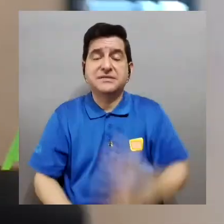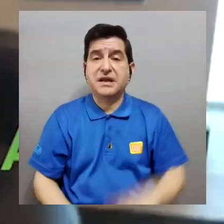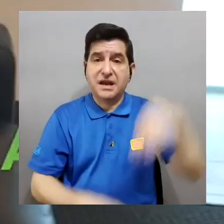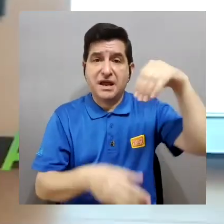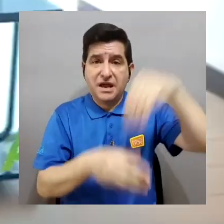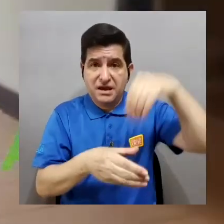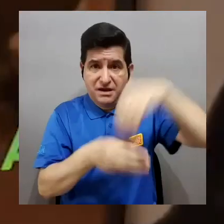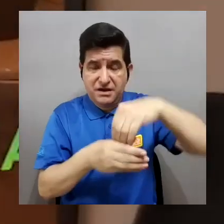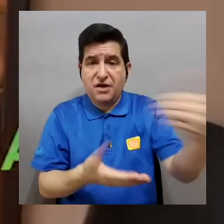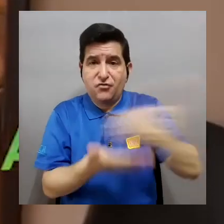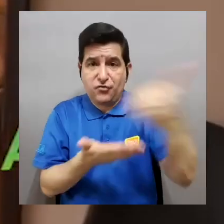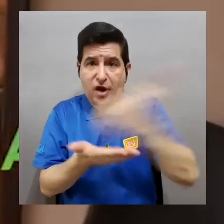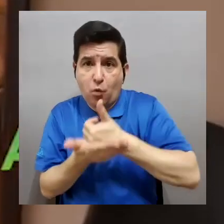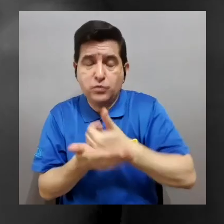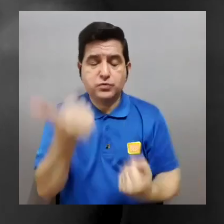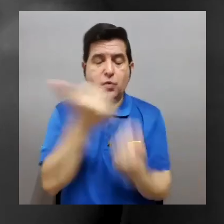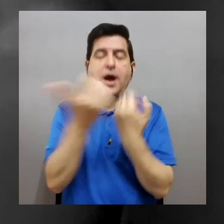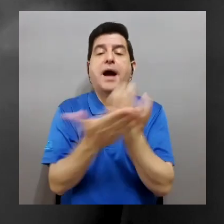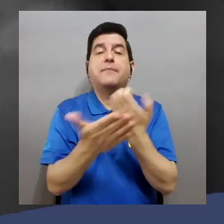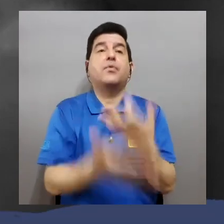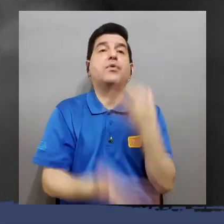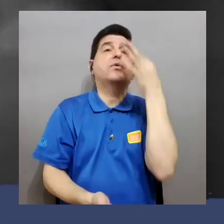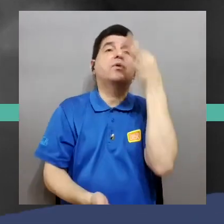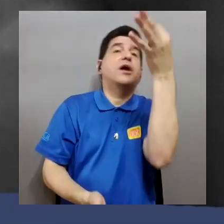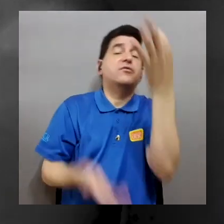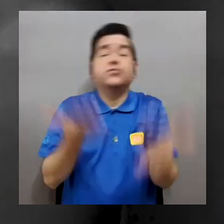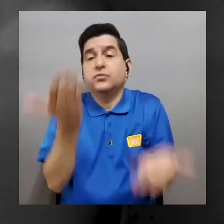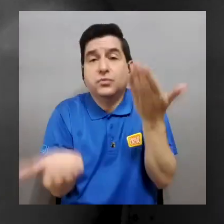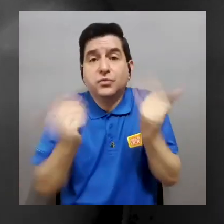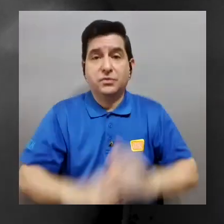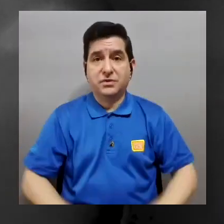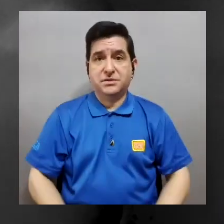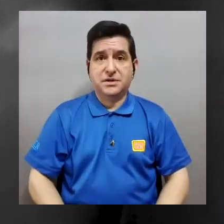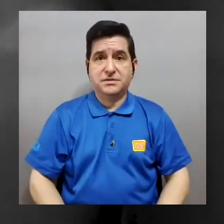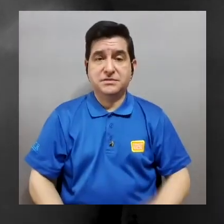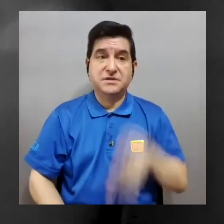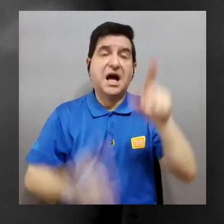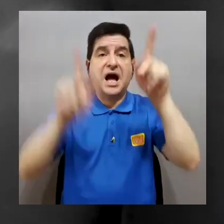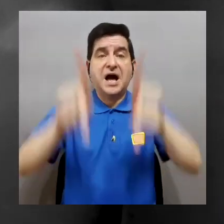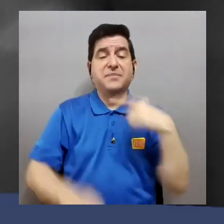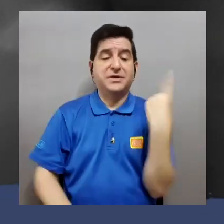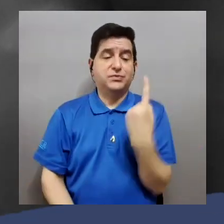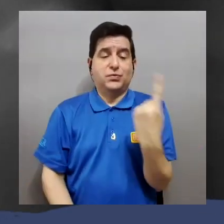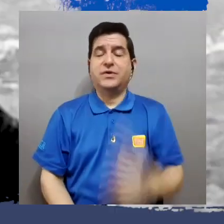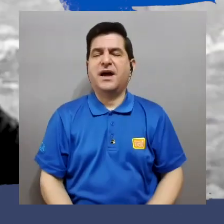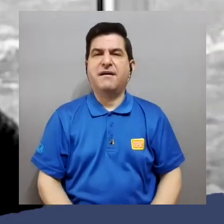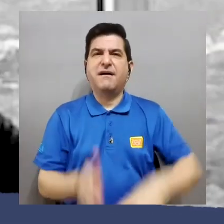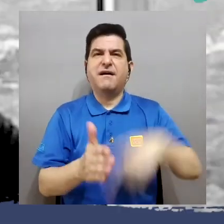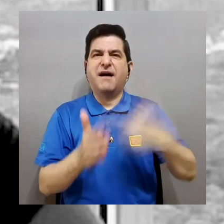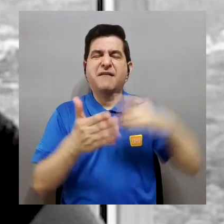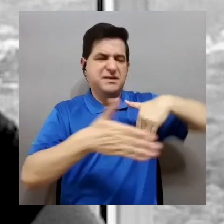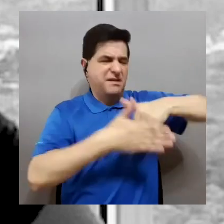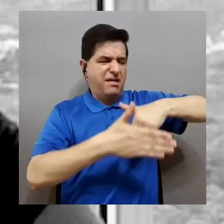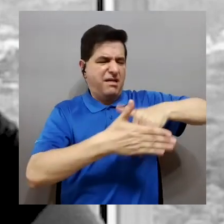con recursos suficientes para poder subvencionar eventualmente a personas solas. A veces